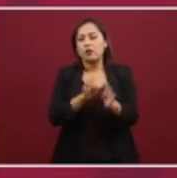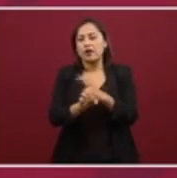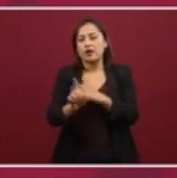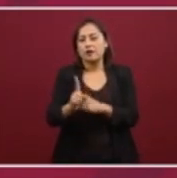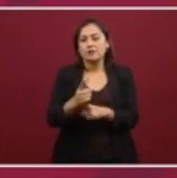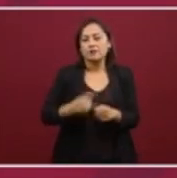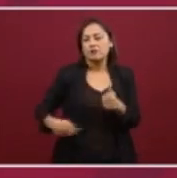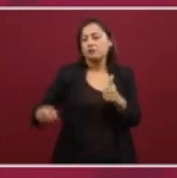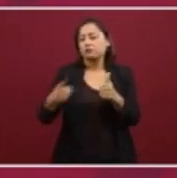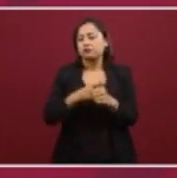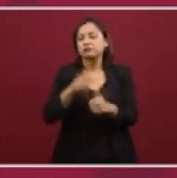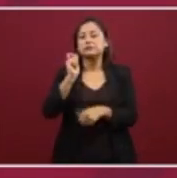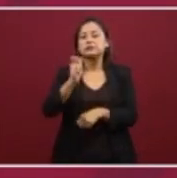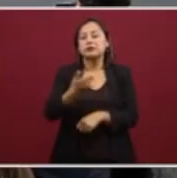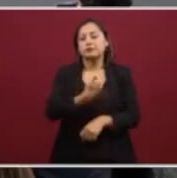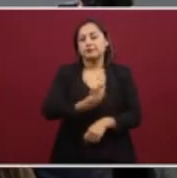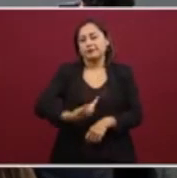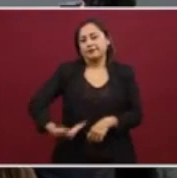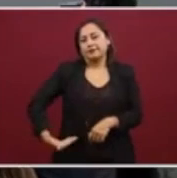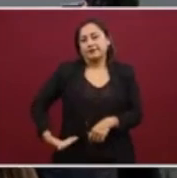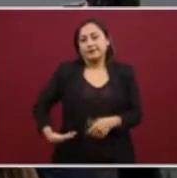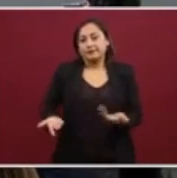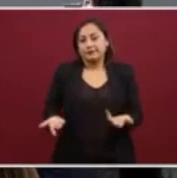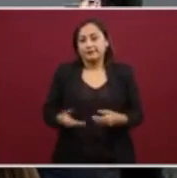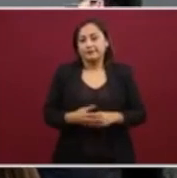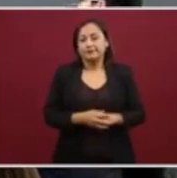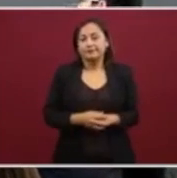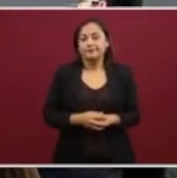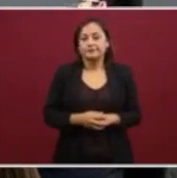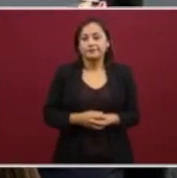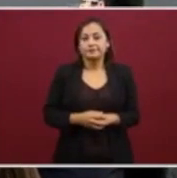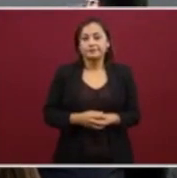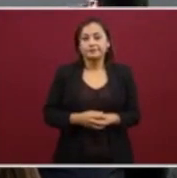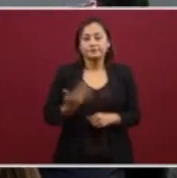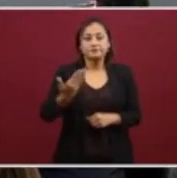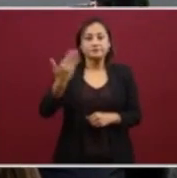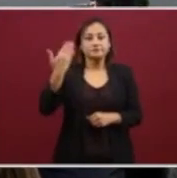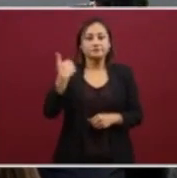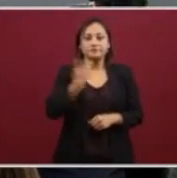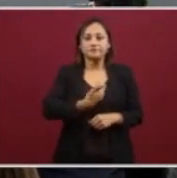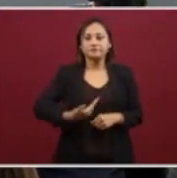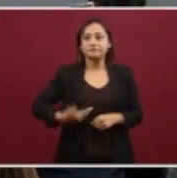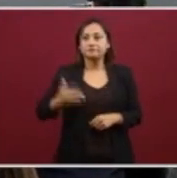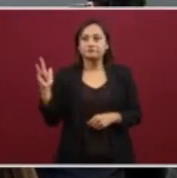que utilizaba un avión de lujo